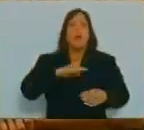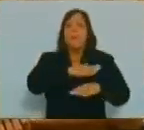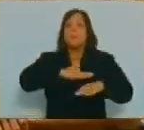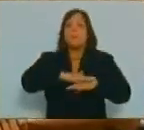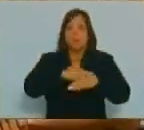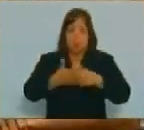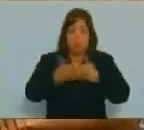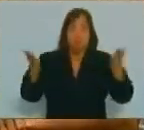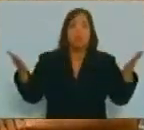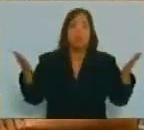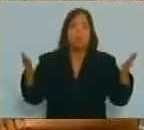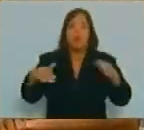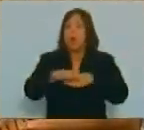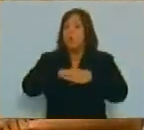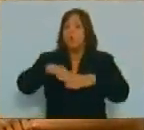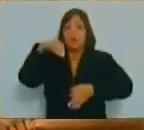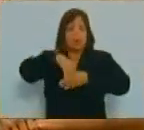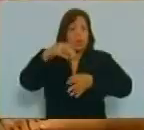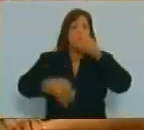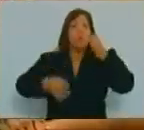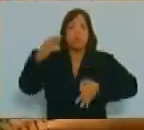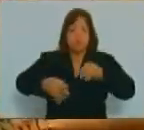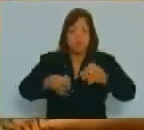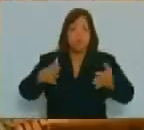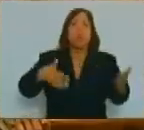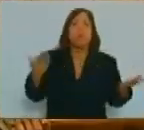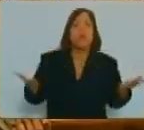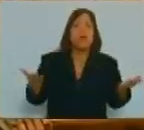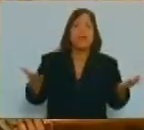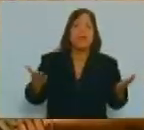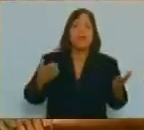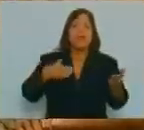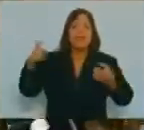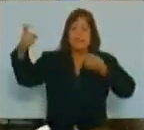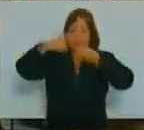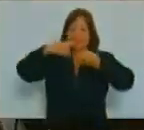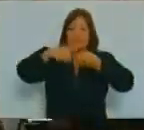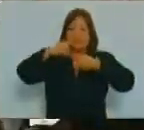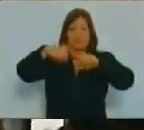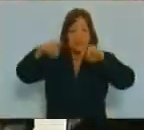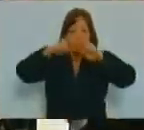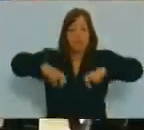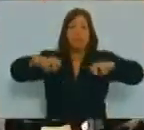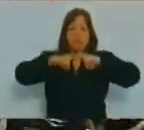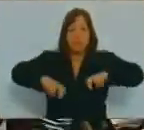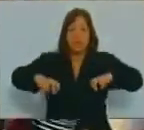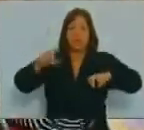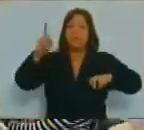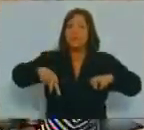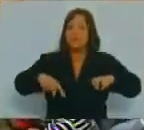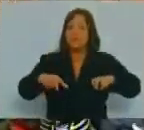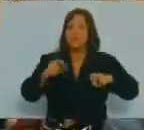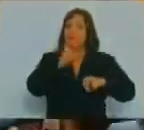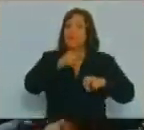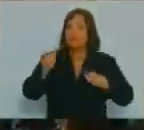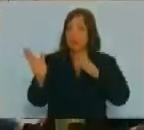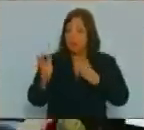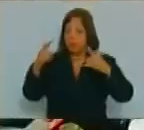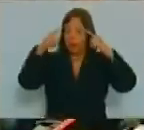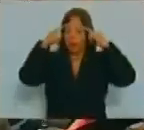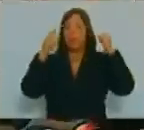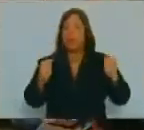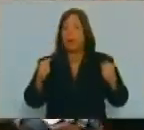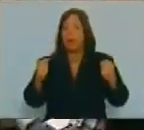público en el ministerio interior de justicia a través de sus órganos de investigación y además hay gente preparada capaz